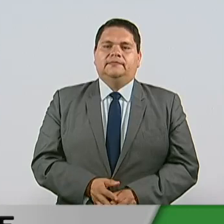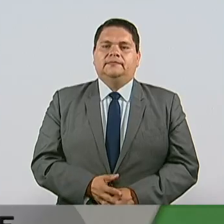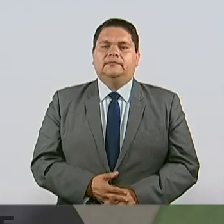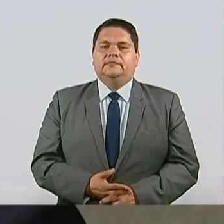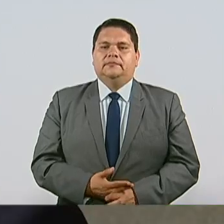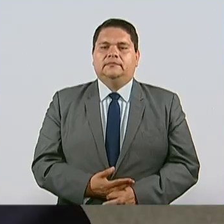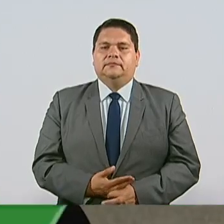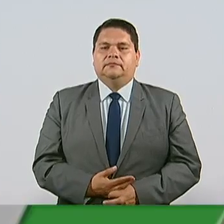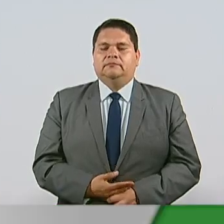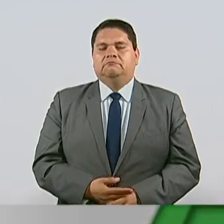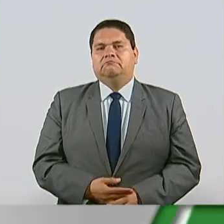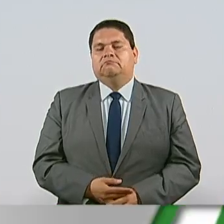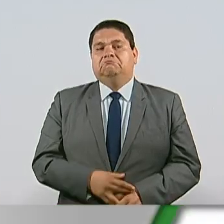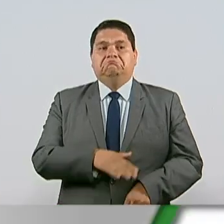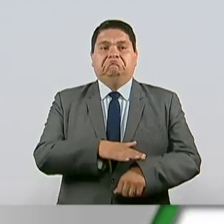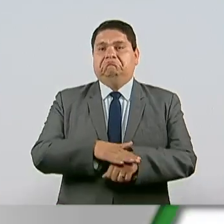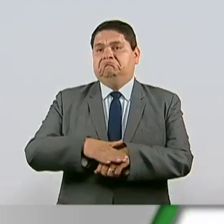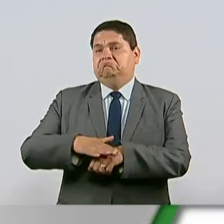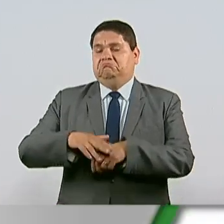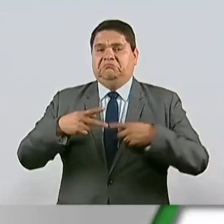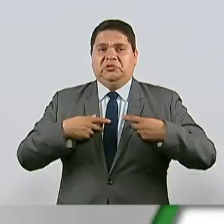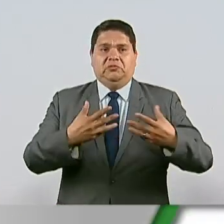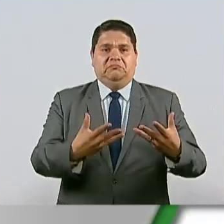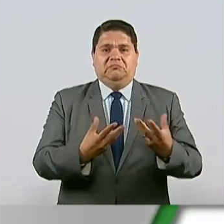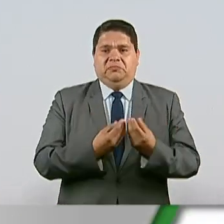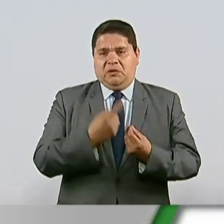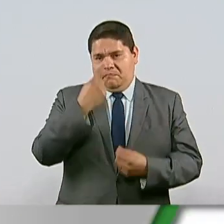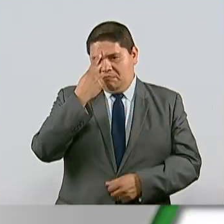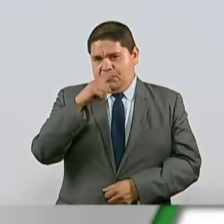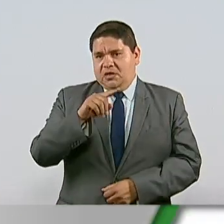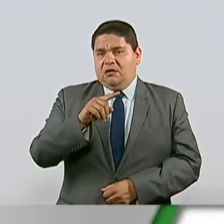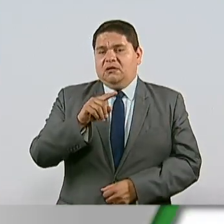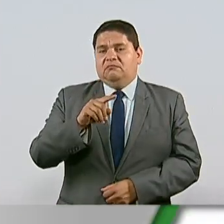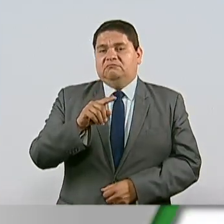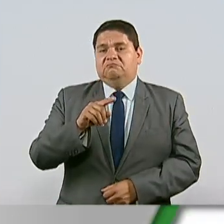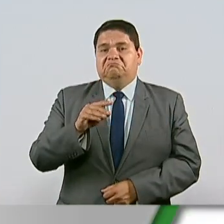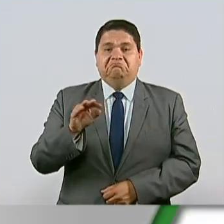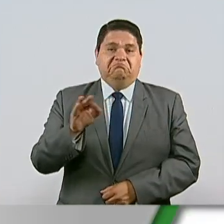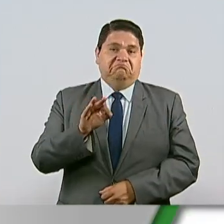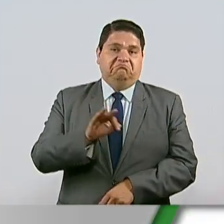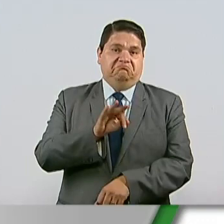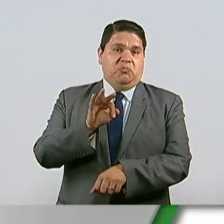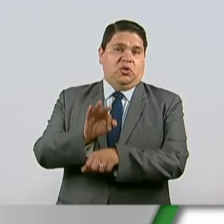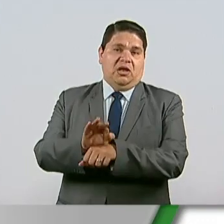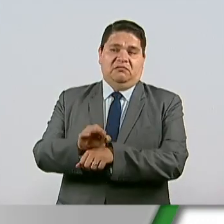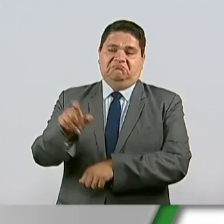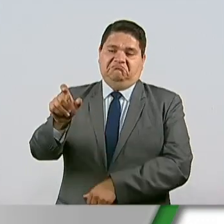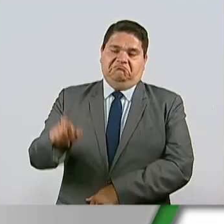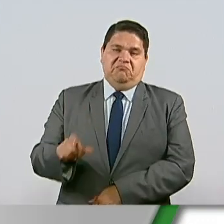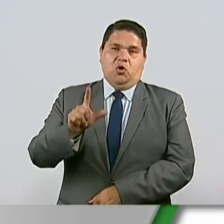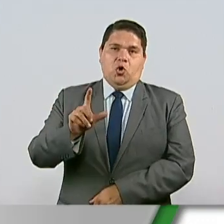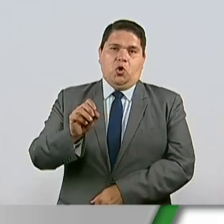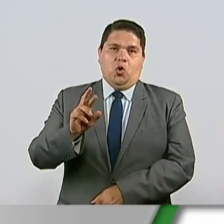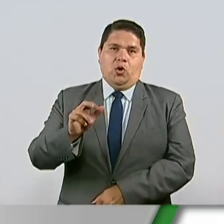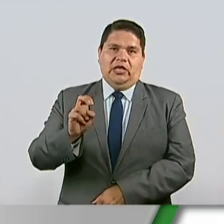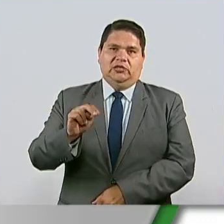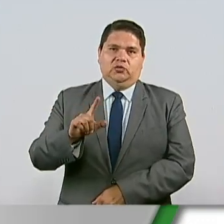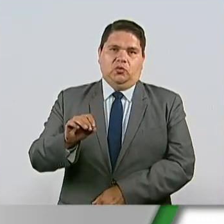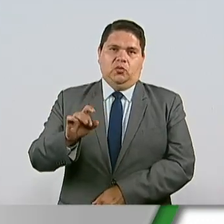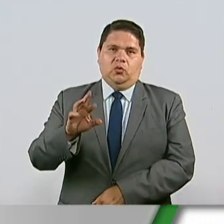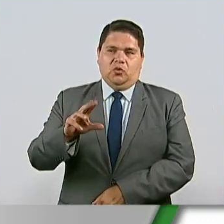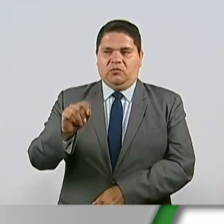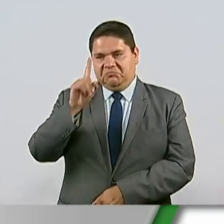Pues es una convocatoria para destapar a, y seguir defendiendo a Córdoba, al